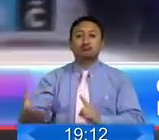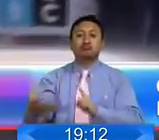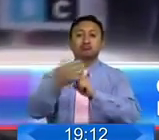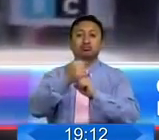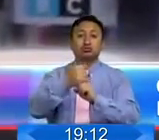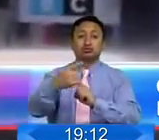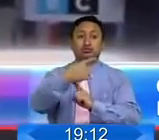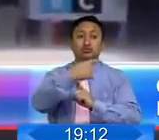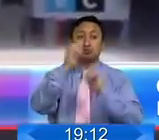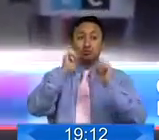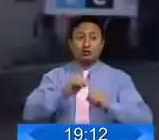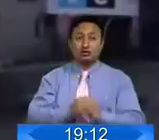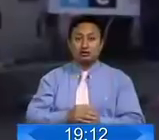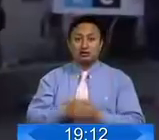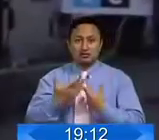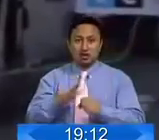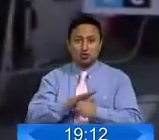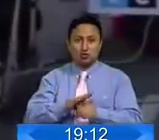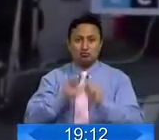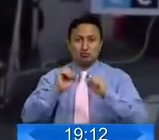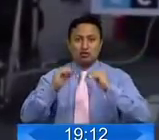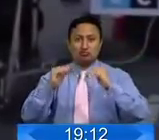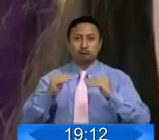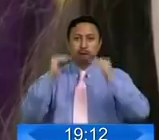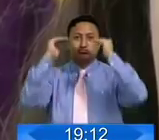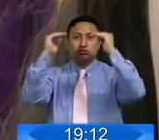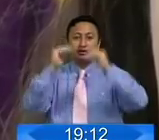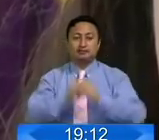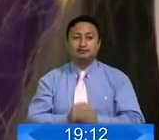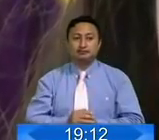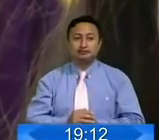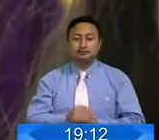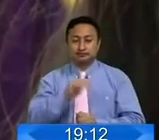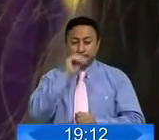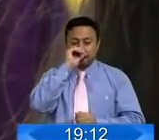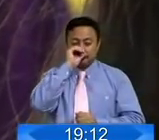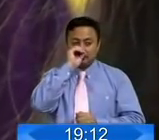marchista son suficientes para su reubicación en el plan de alto